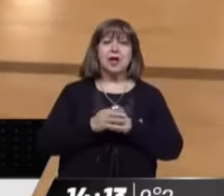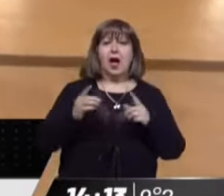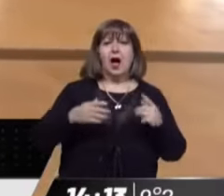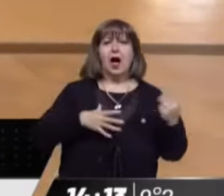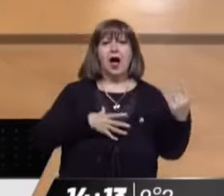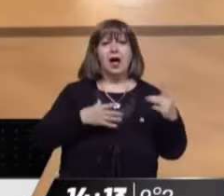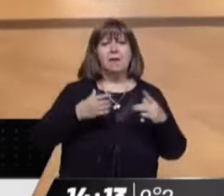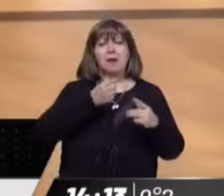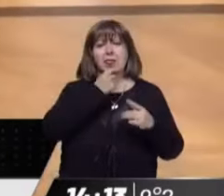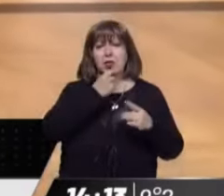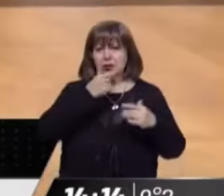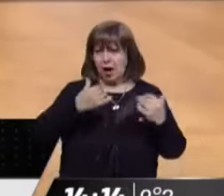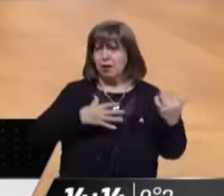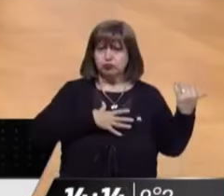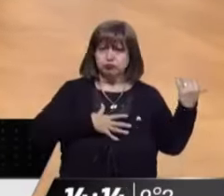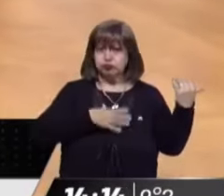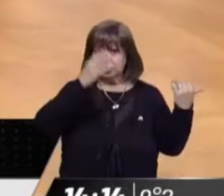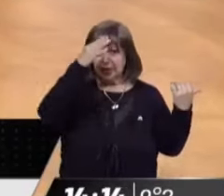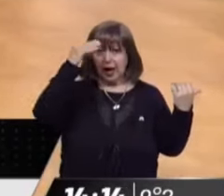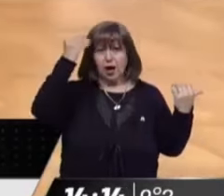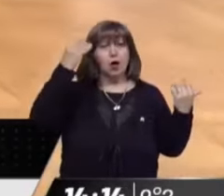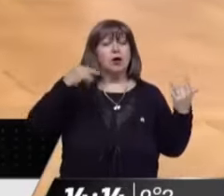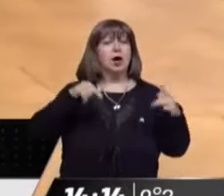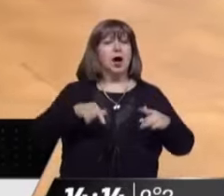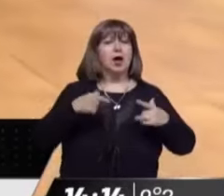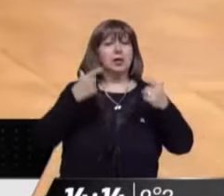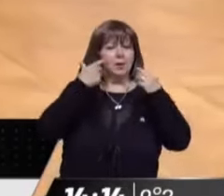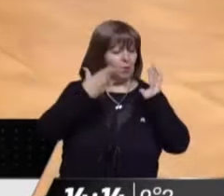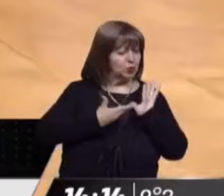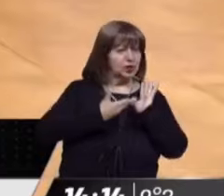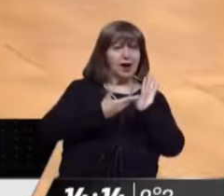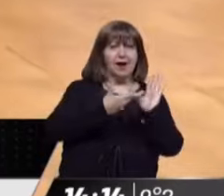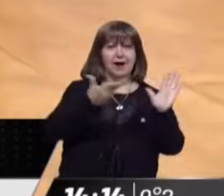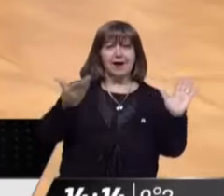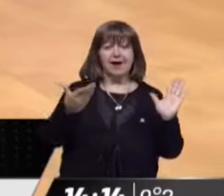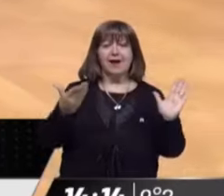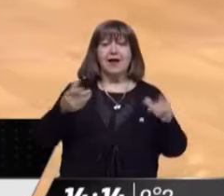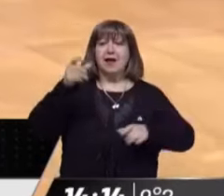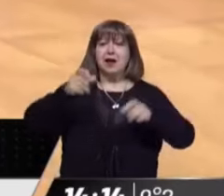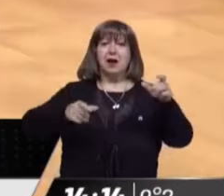tango en Mendoza y hay que destacarlo, hay que mostrarlo y